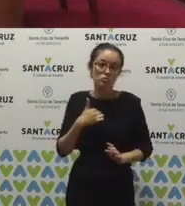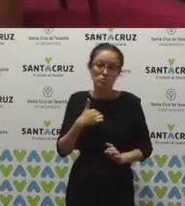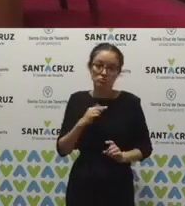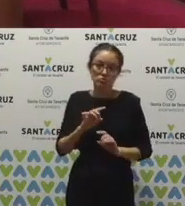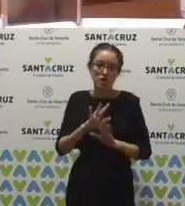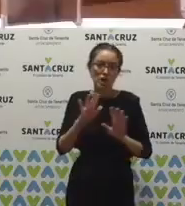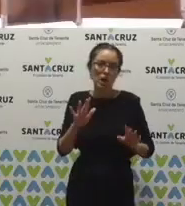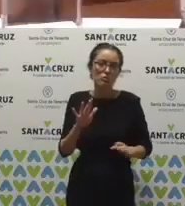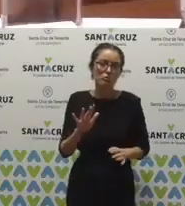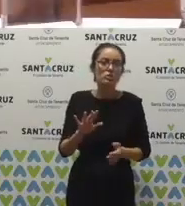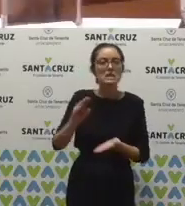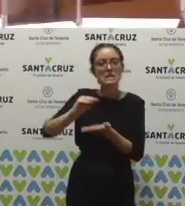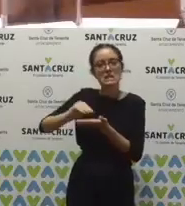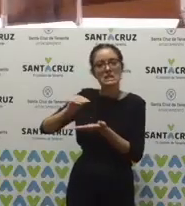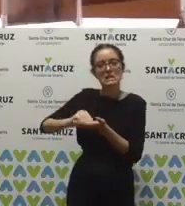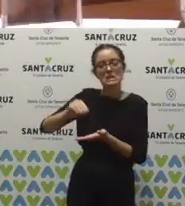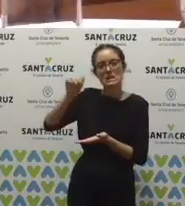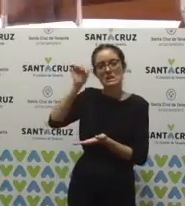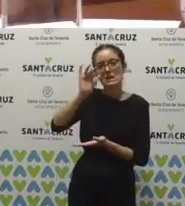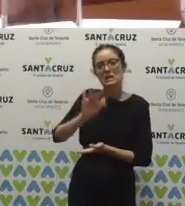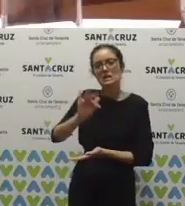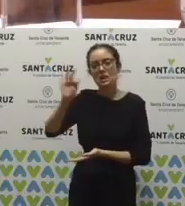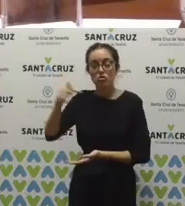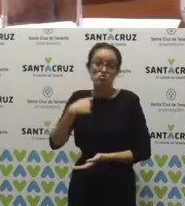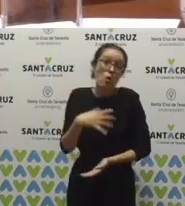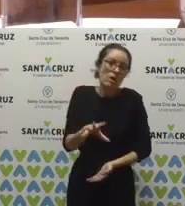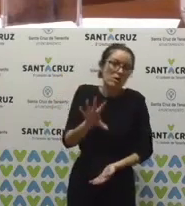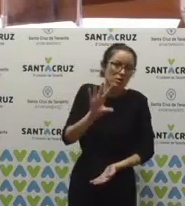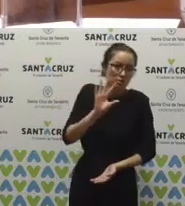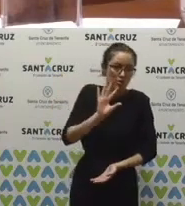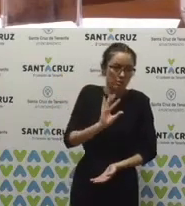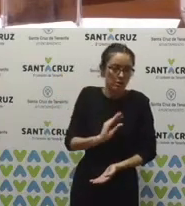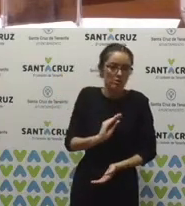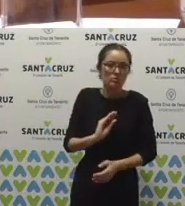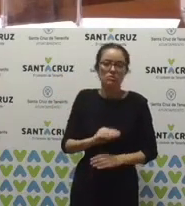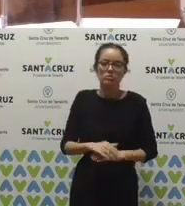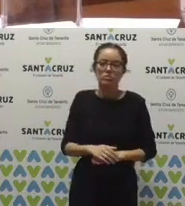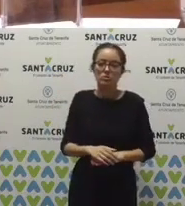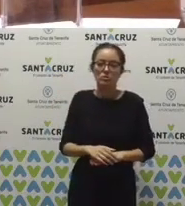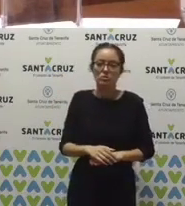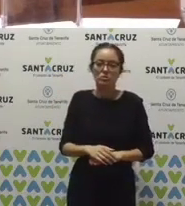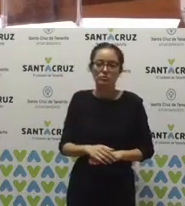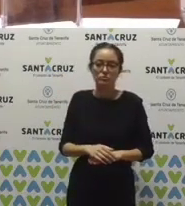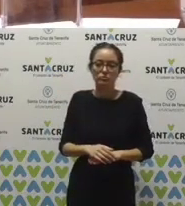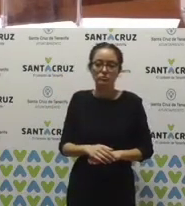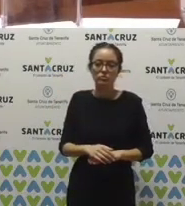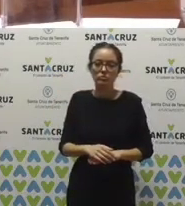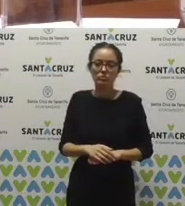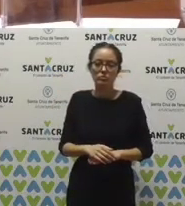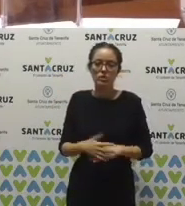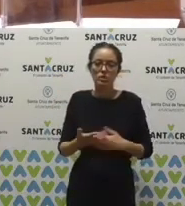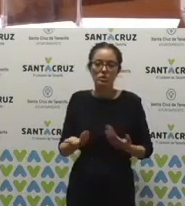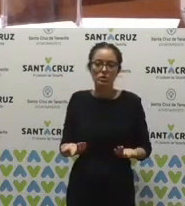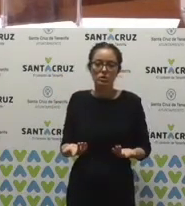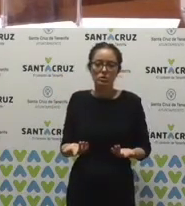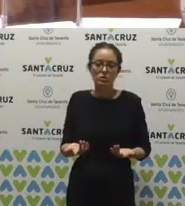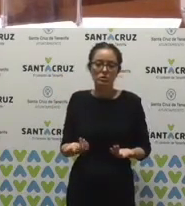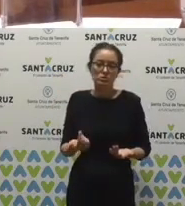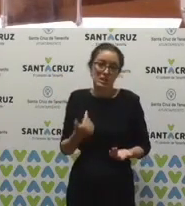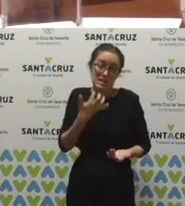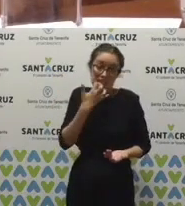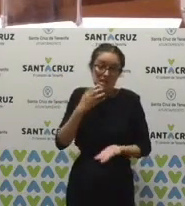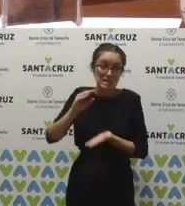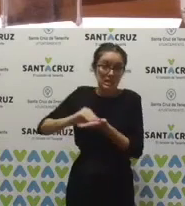palabra al secretario así lo interpretó y no voy a proceder a no ser pre secretario me diga otra cosa